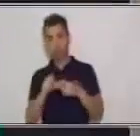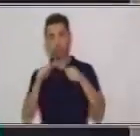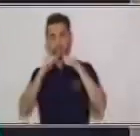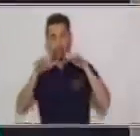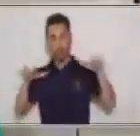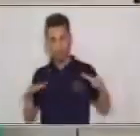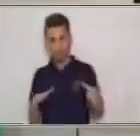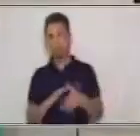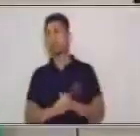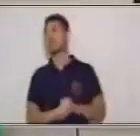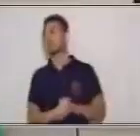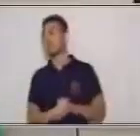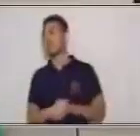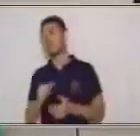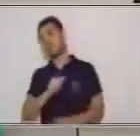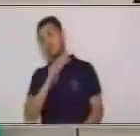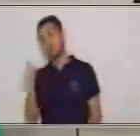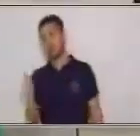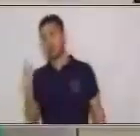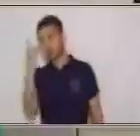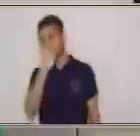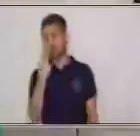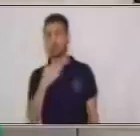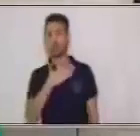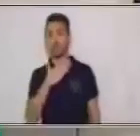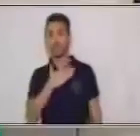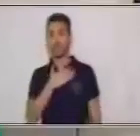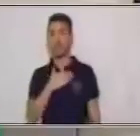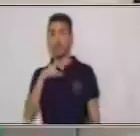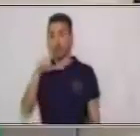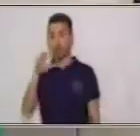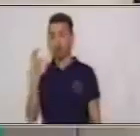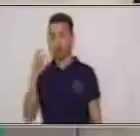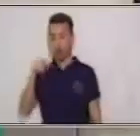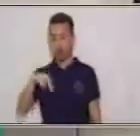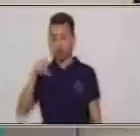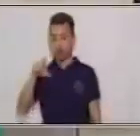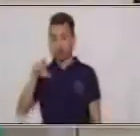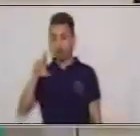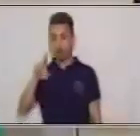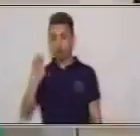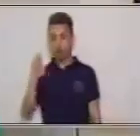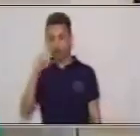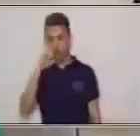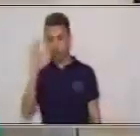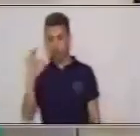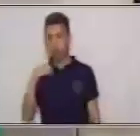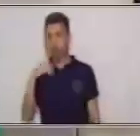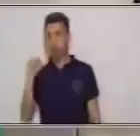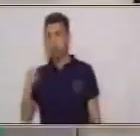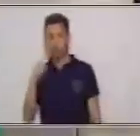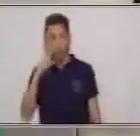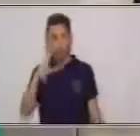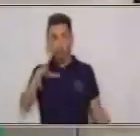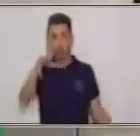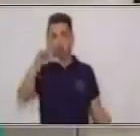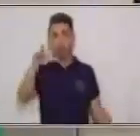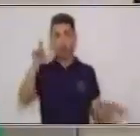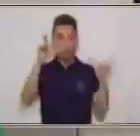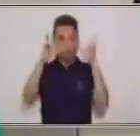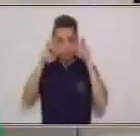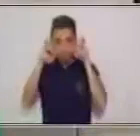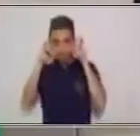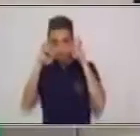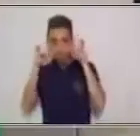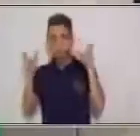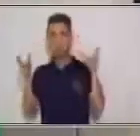los sustantivos concretos y estos son los que se pueden percibir con cualquier sentido, el sentido de la vista,